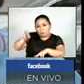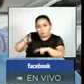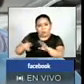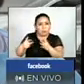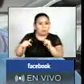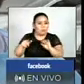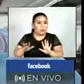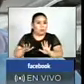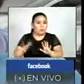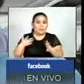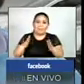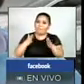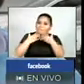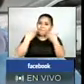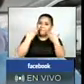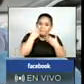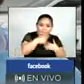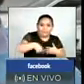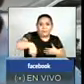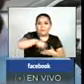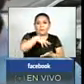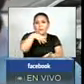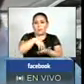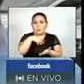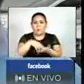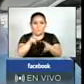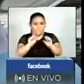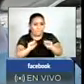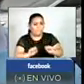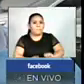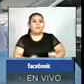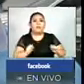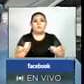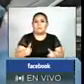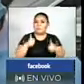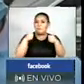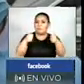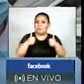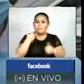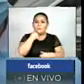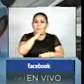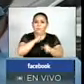médica, y en ese sentido la alegría para la población salvadoreña, que sí podemos ganarle la batalla del coronavirus.